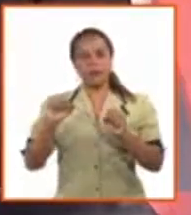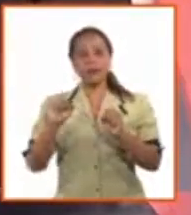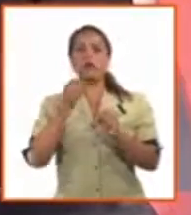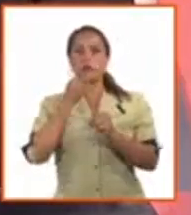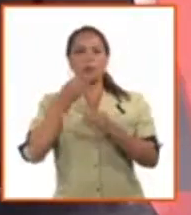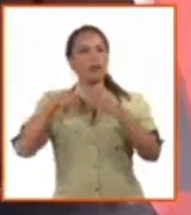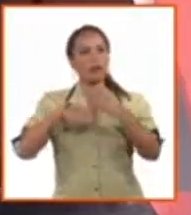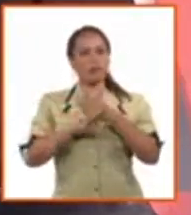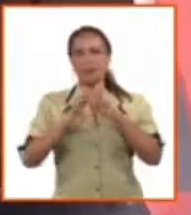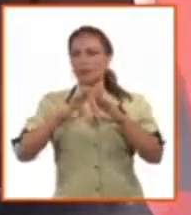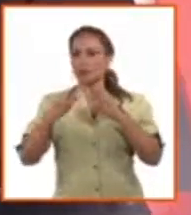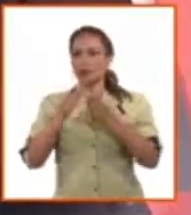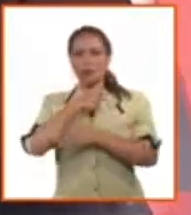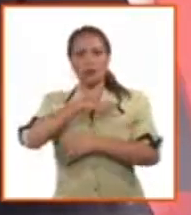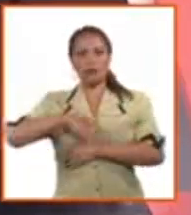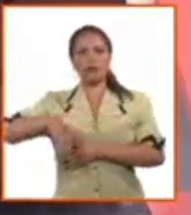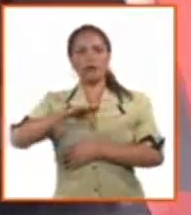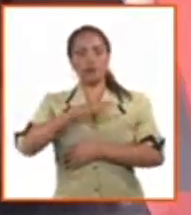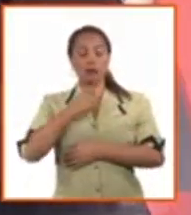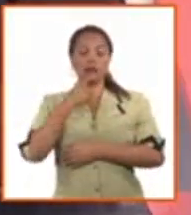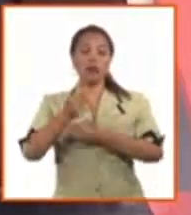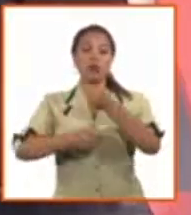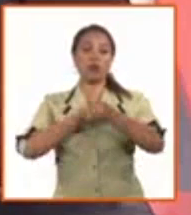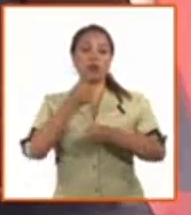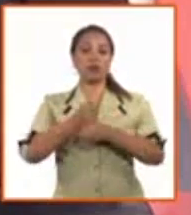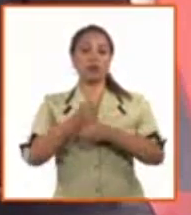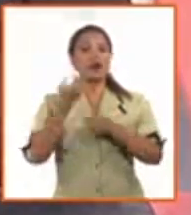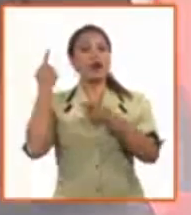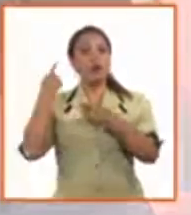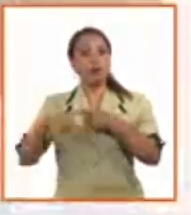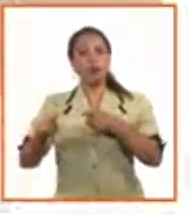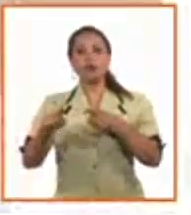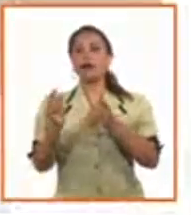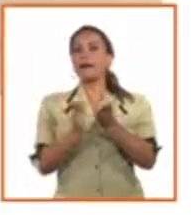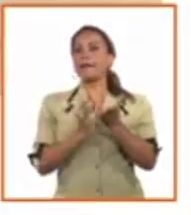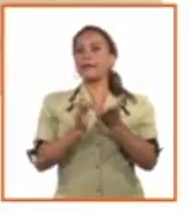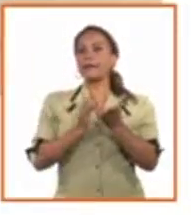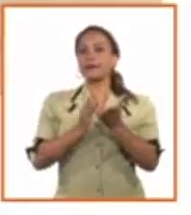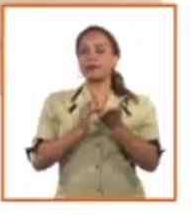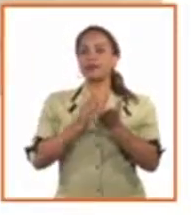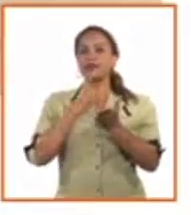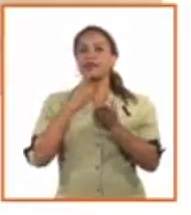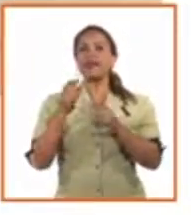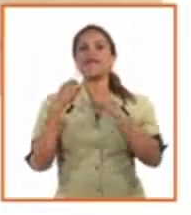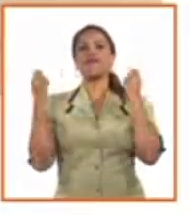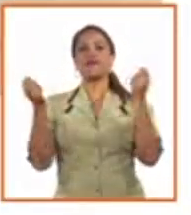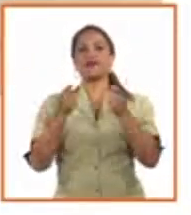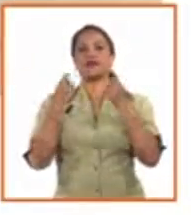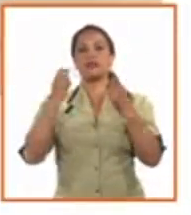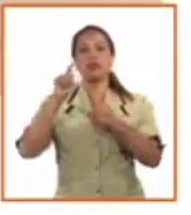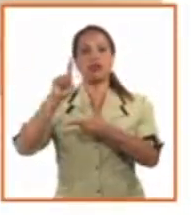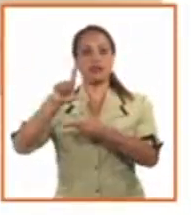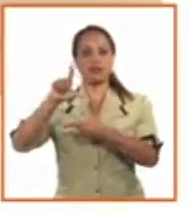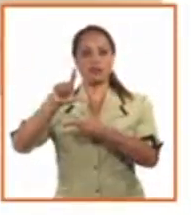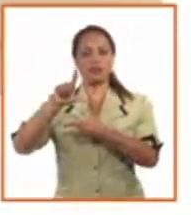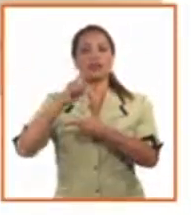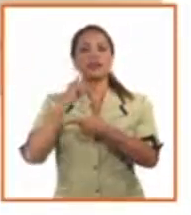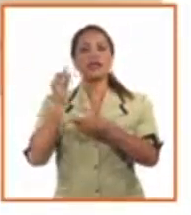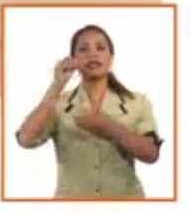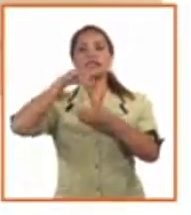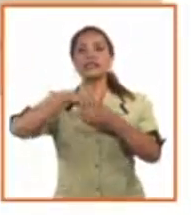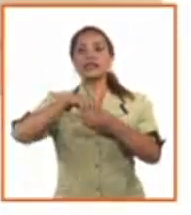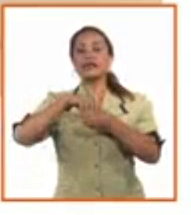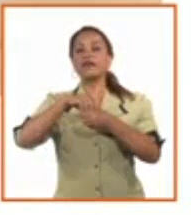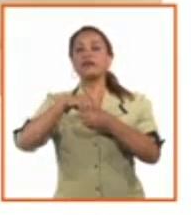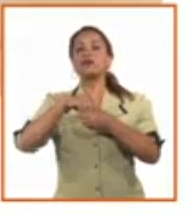hardware abierto que se ha incorporado dentro de la comunidad y que se trabaja el tema de flisol que es el festival iberoamericano latinoamericano disculpe de